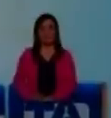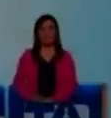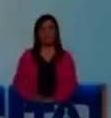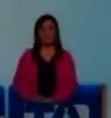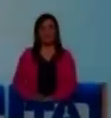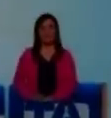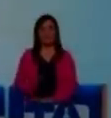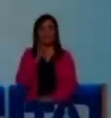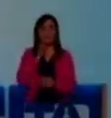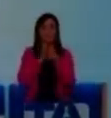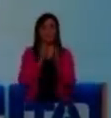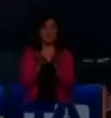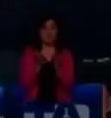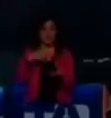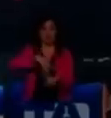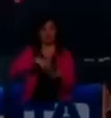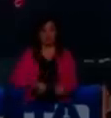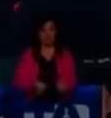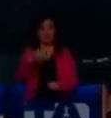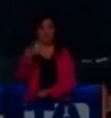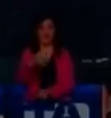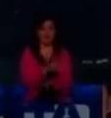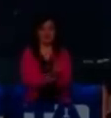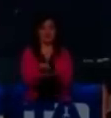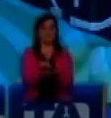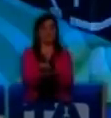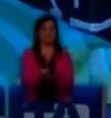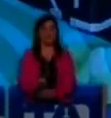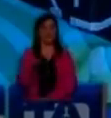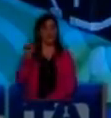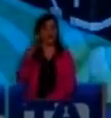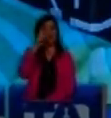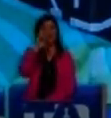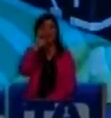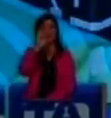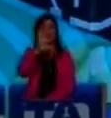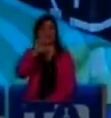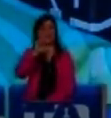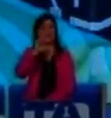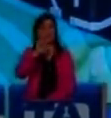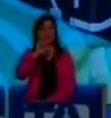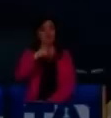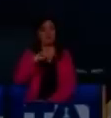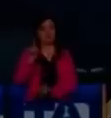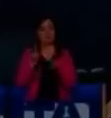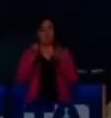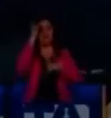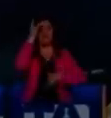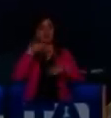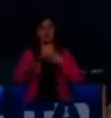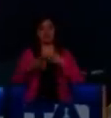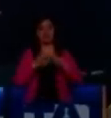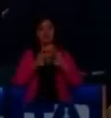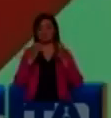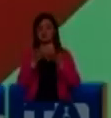Su deseo de continuar sus estudios se cumple en cada semana. Cristian tiene cáncer, pero eso no ha impedido que siga recibiendo